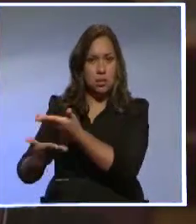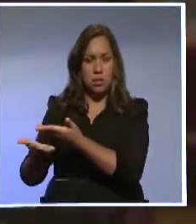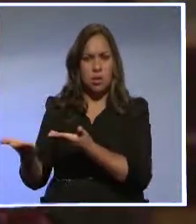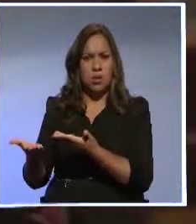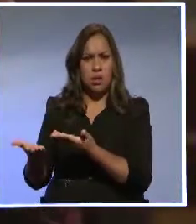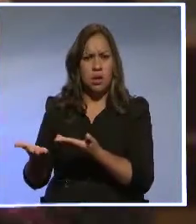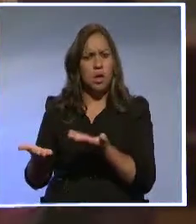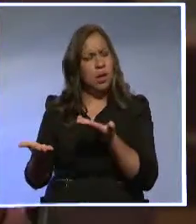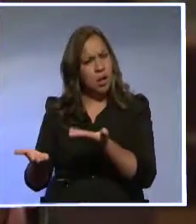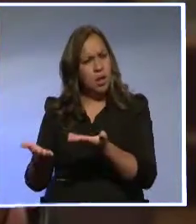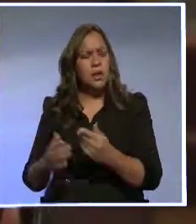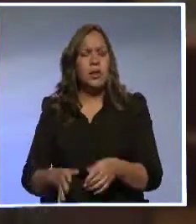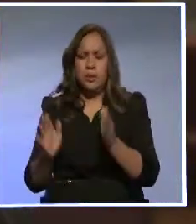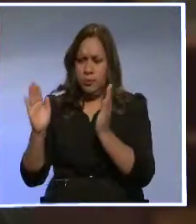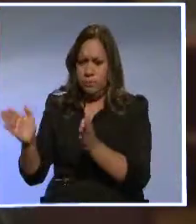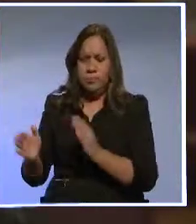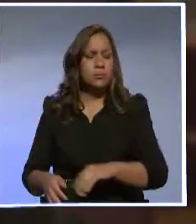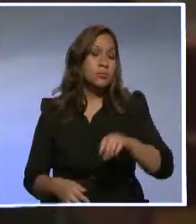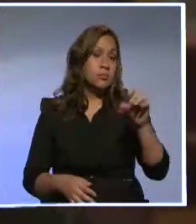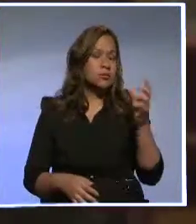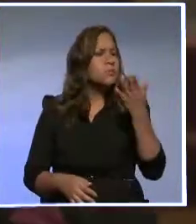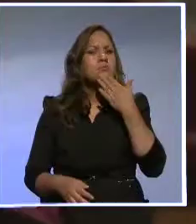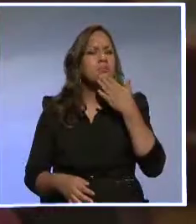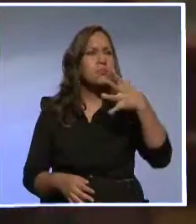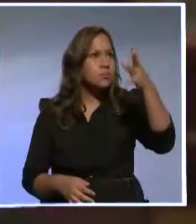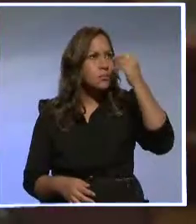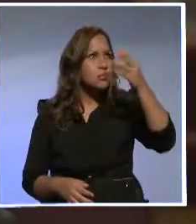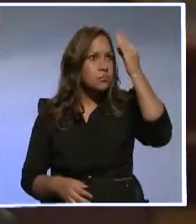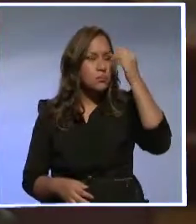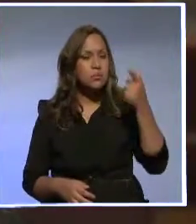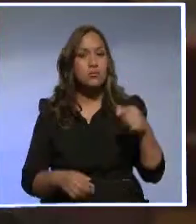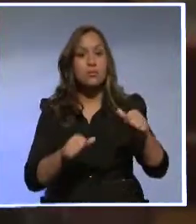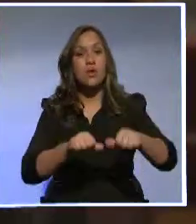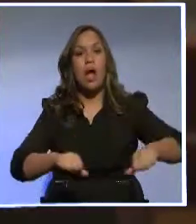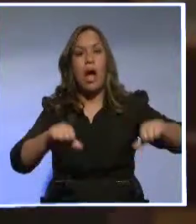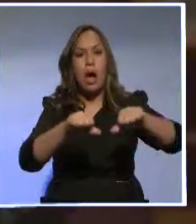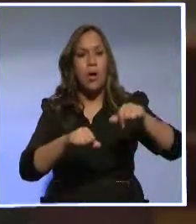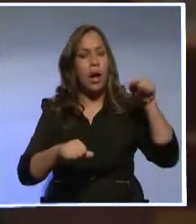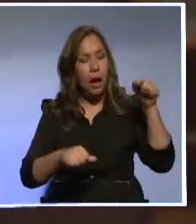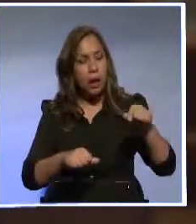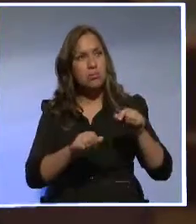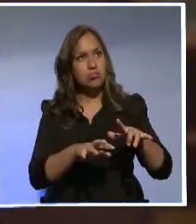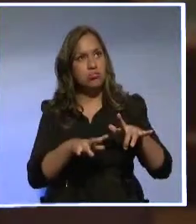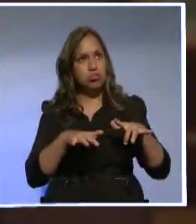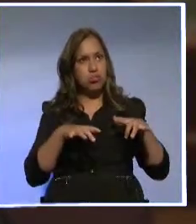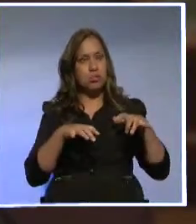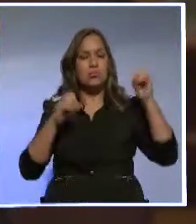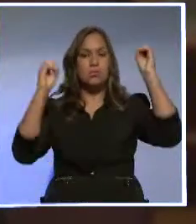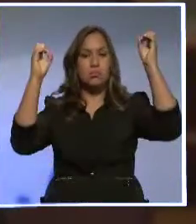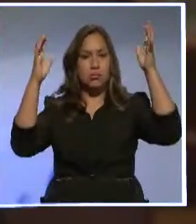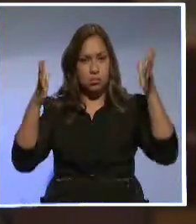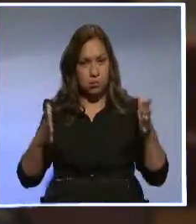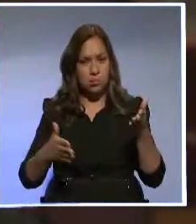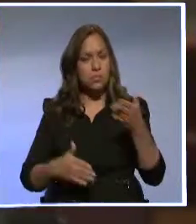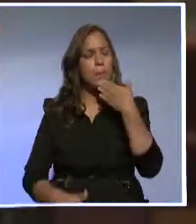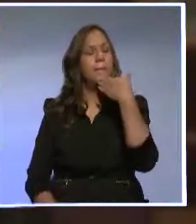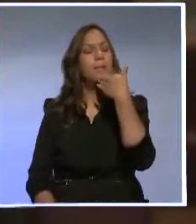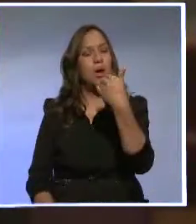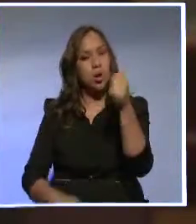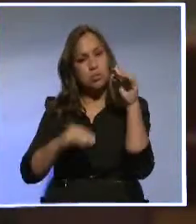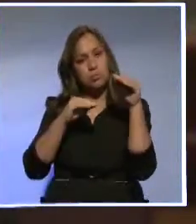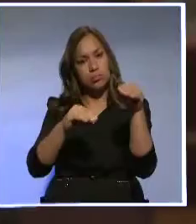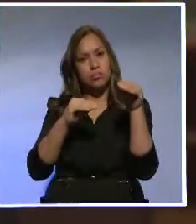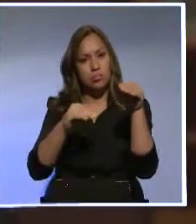en un ambiente en donde alguien lo conocía antes y tiene el mejor método de enseñanza para